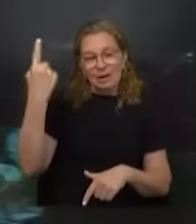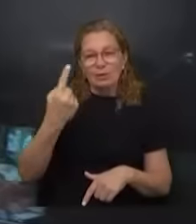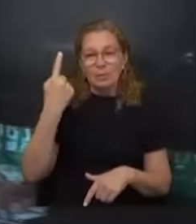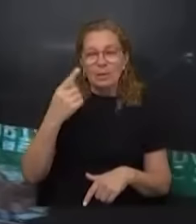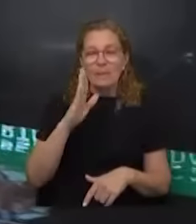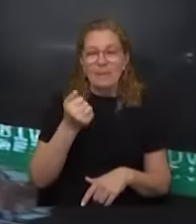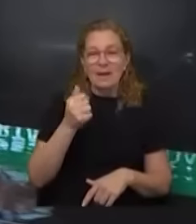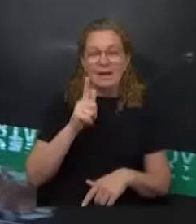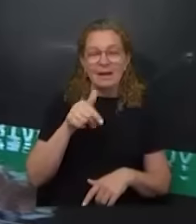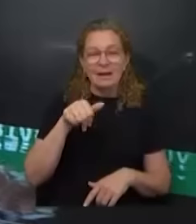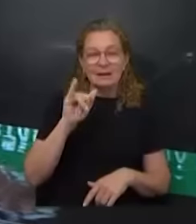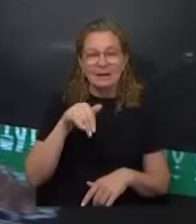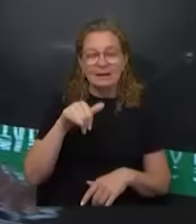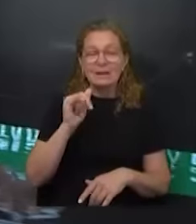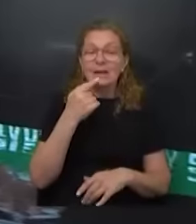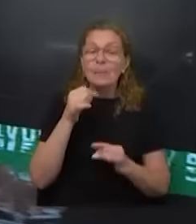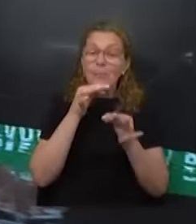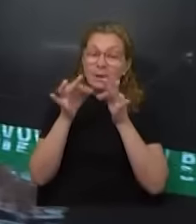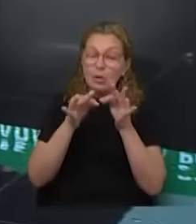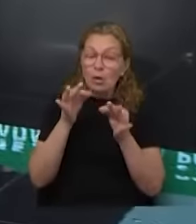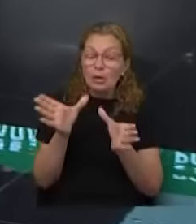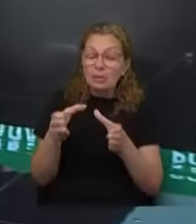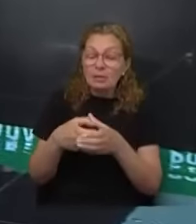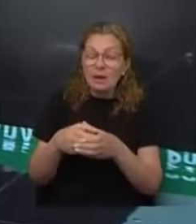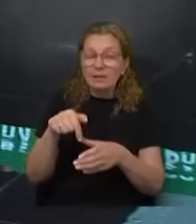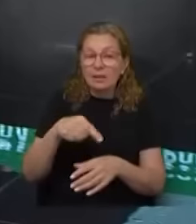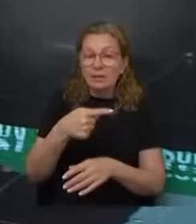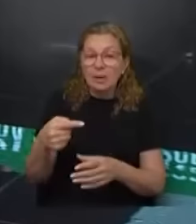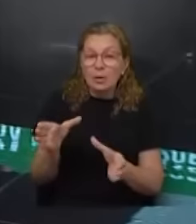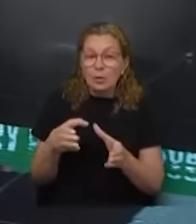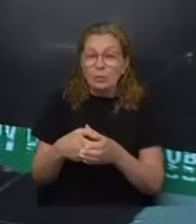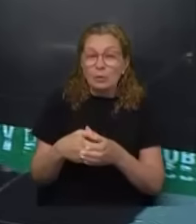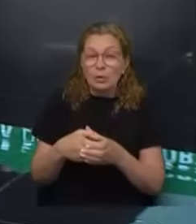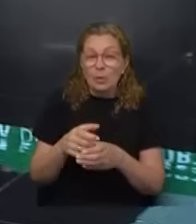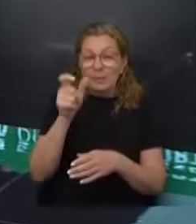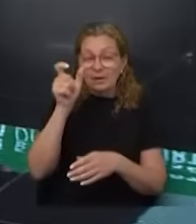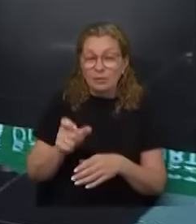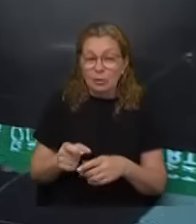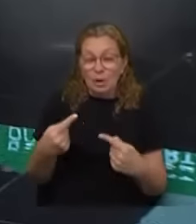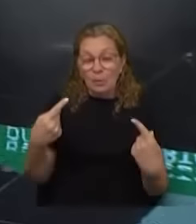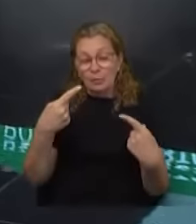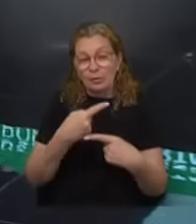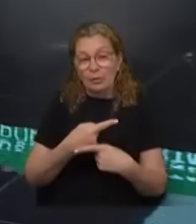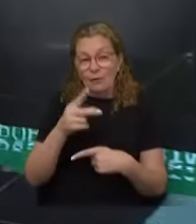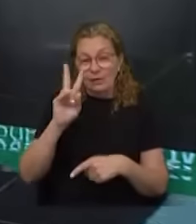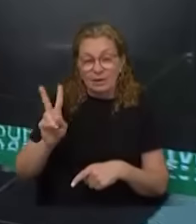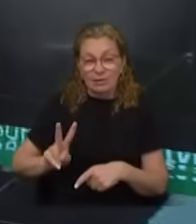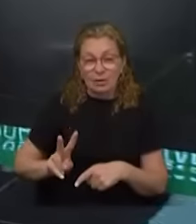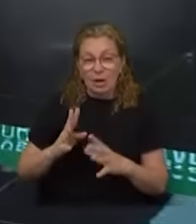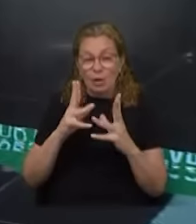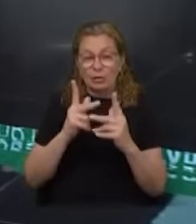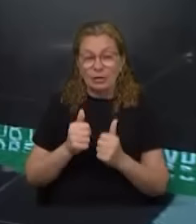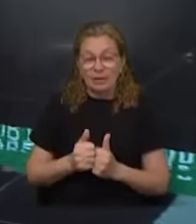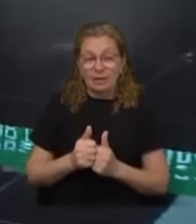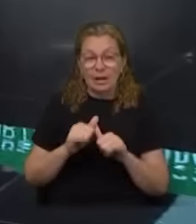Omar paganini justificó su participación esta semana en una reunión con referentes de la oposición venezolana organizada